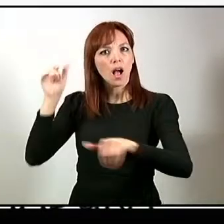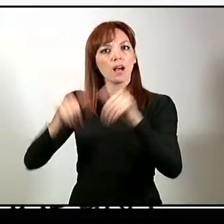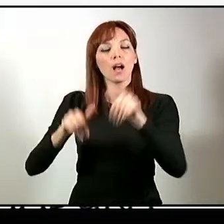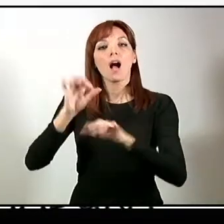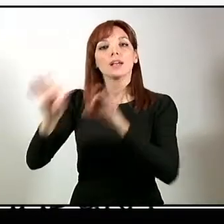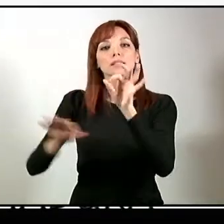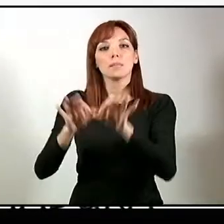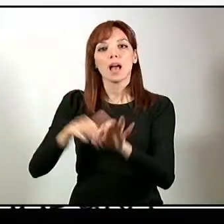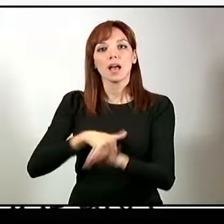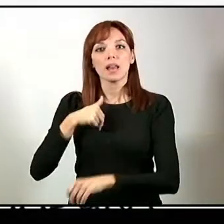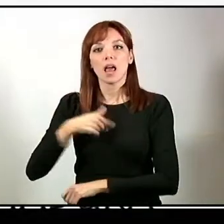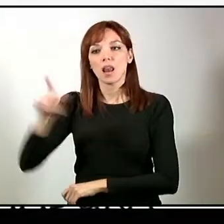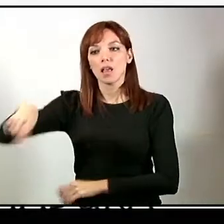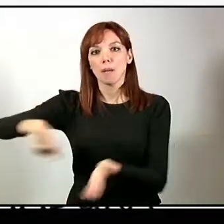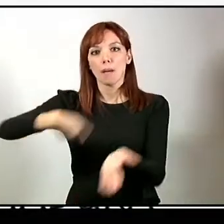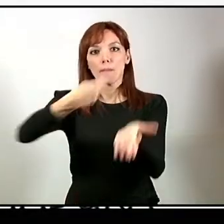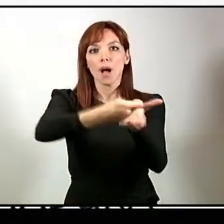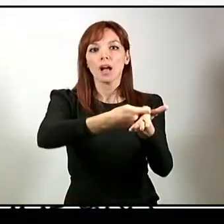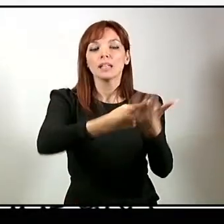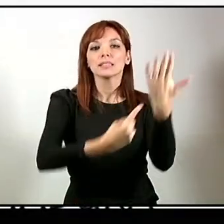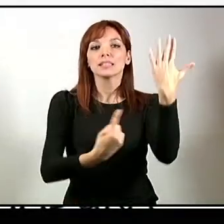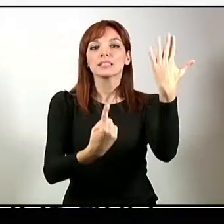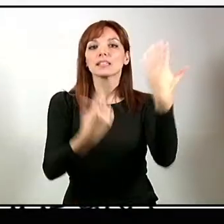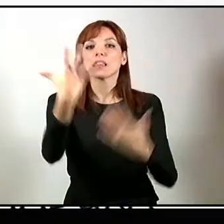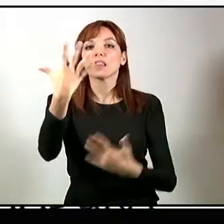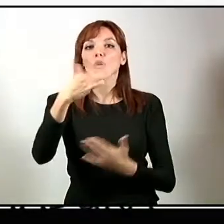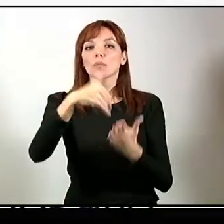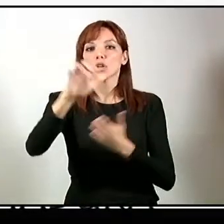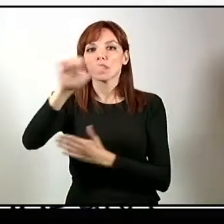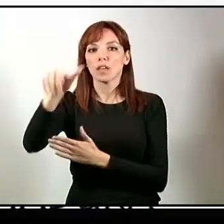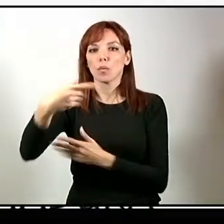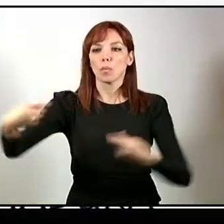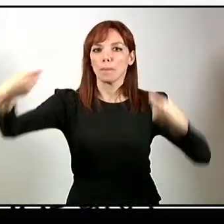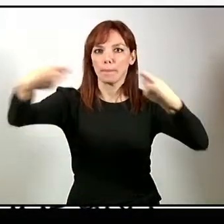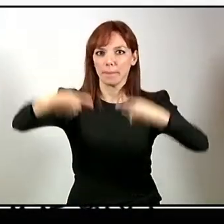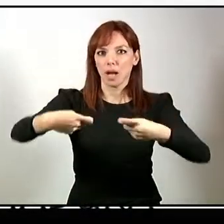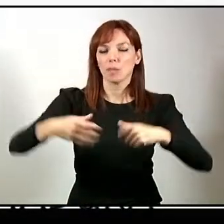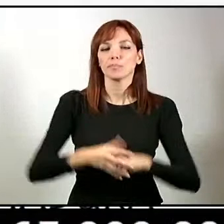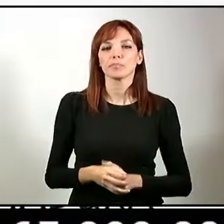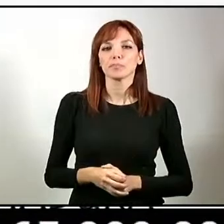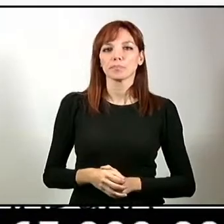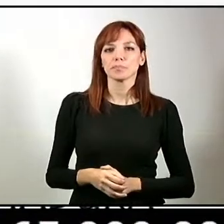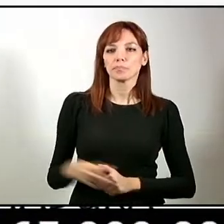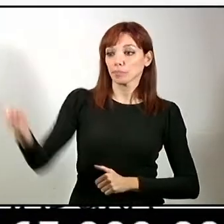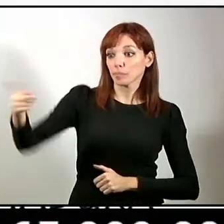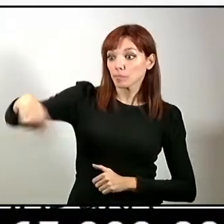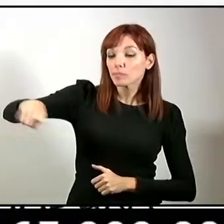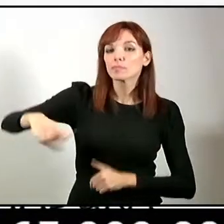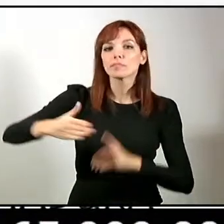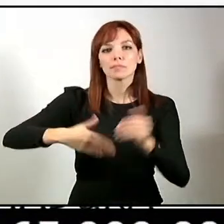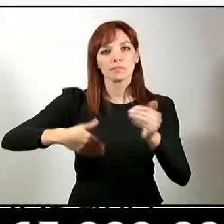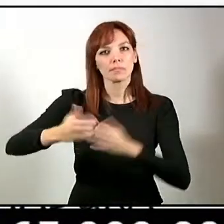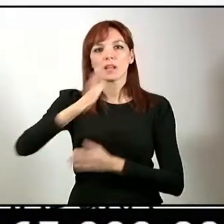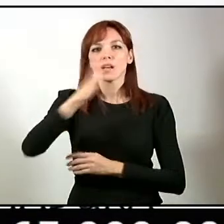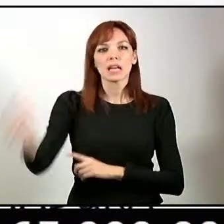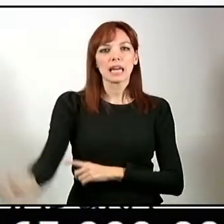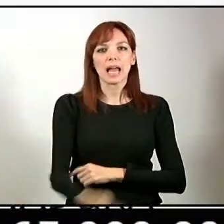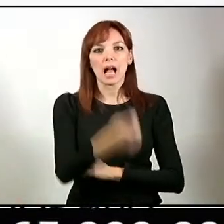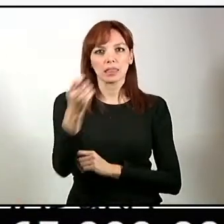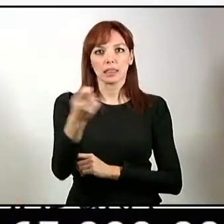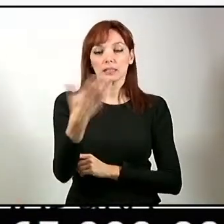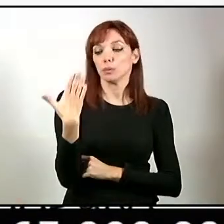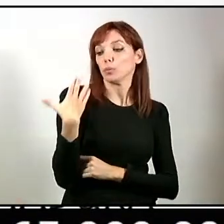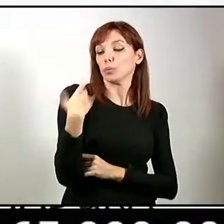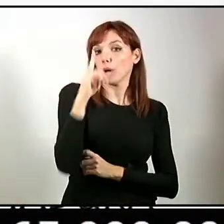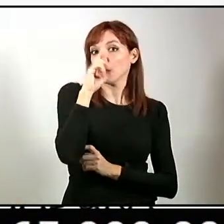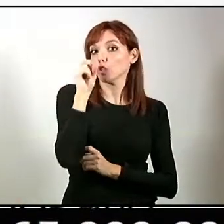General, ponen 65 millones de euros. Ellas y ellos, los regantes, desde el año